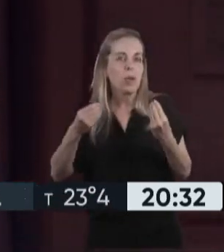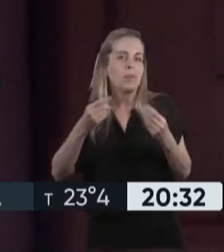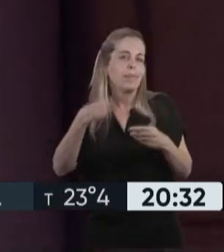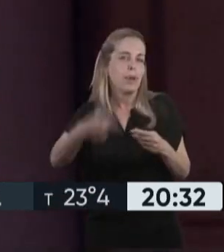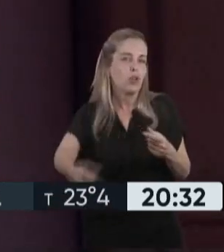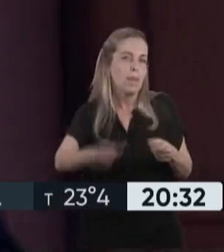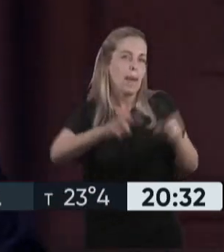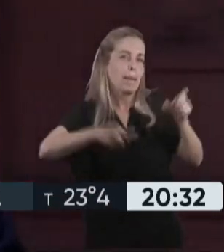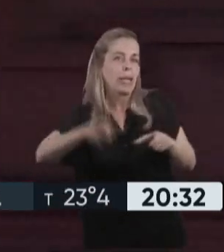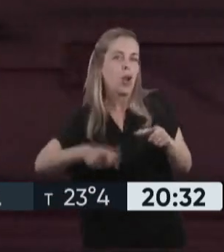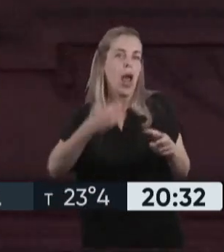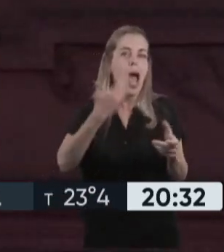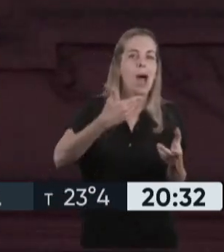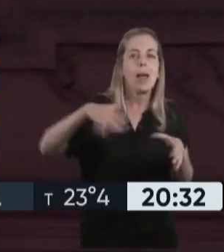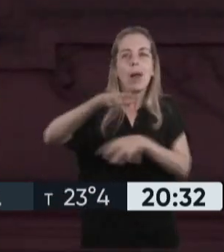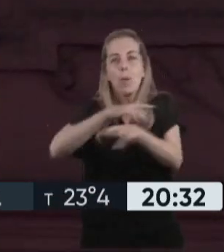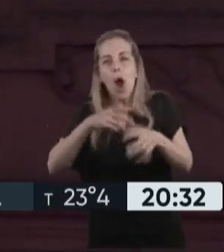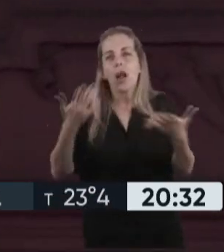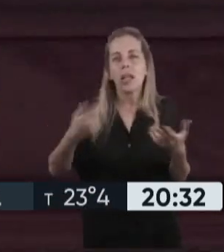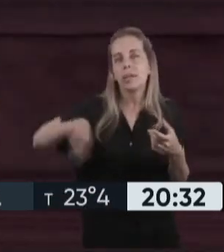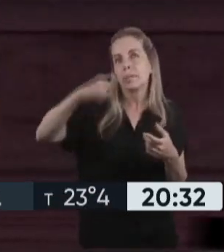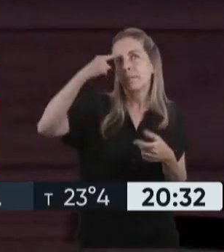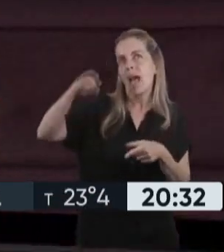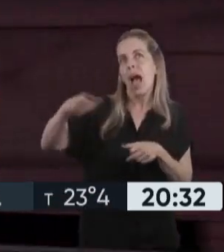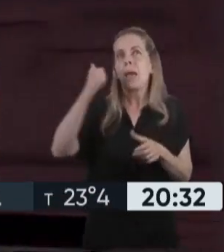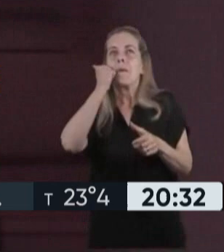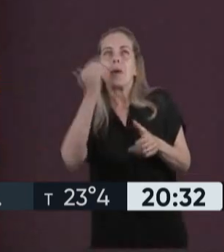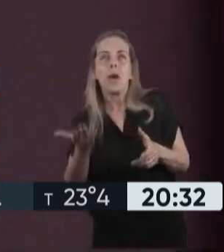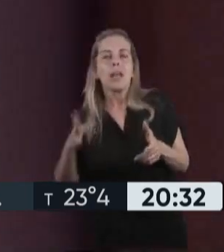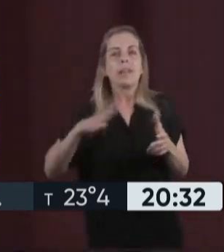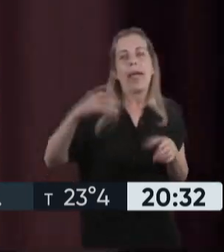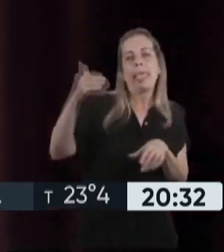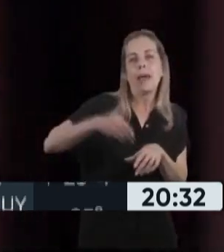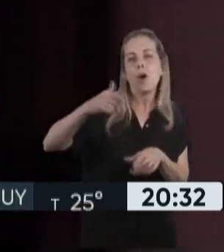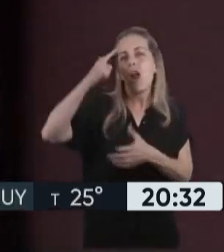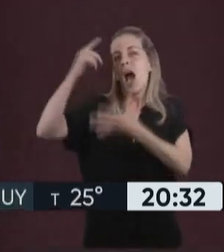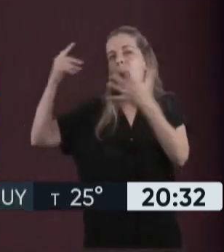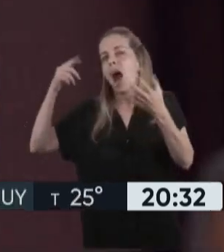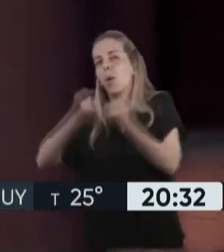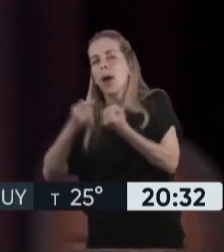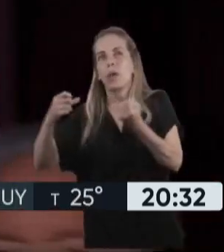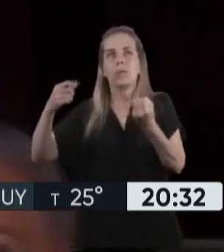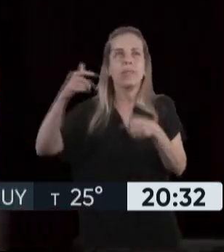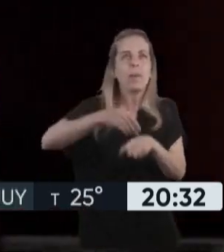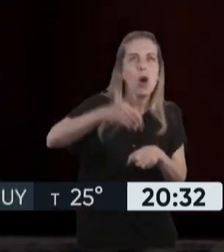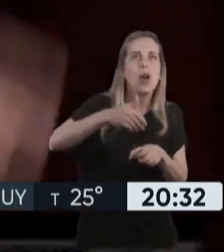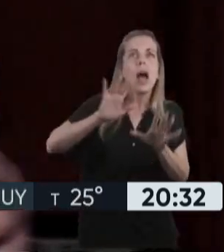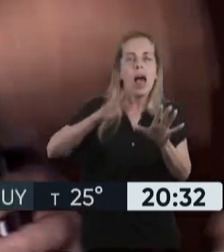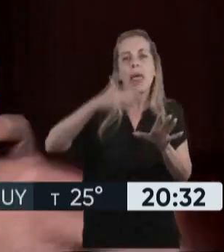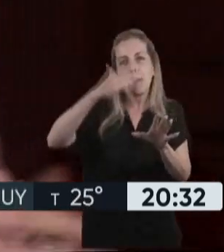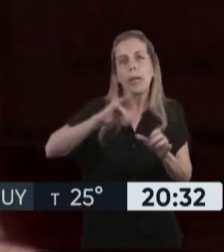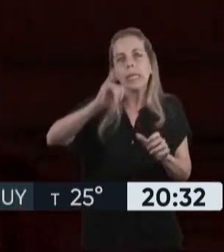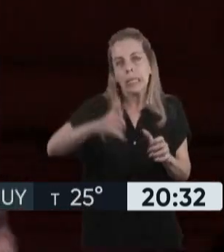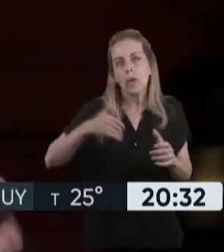hablan decían qué vergüenza, cuánto tardan en acordar. Nos aporaban un acuerdo, acordamos